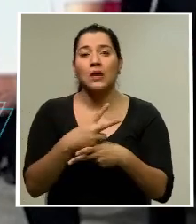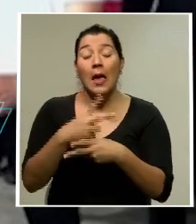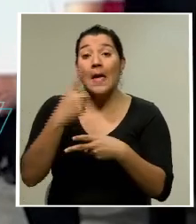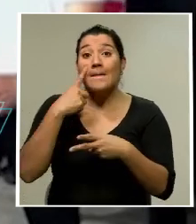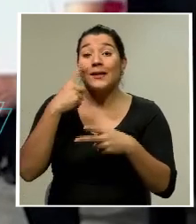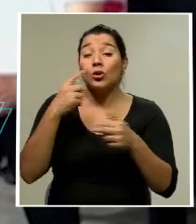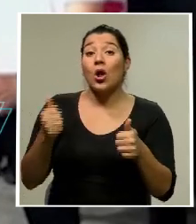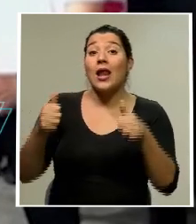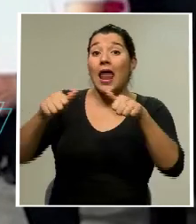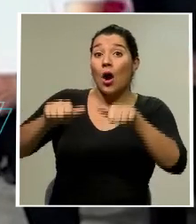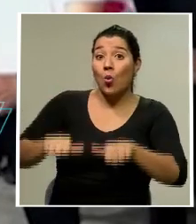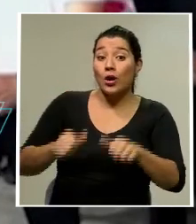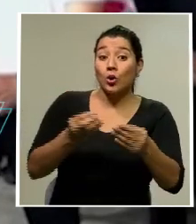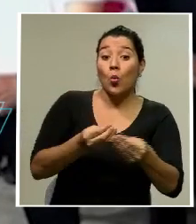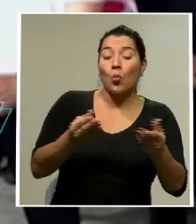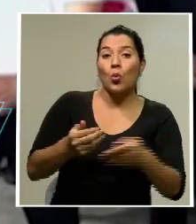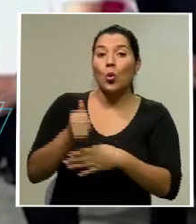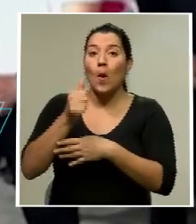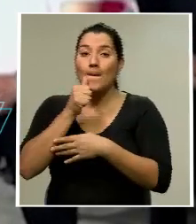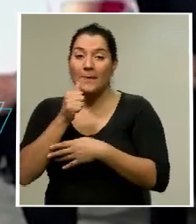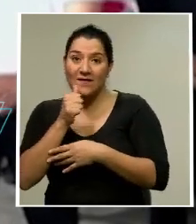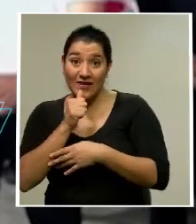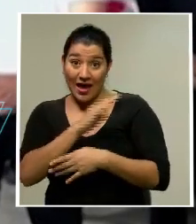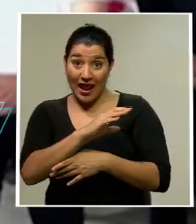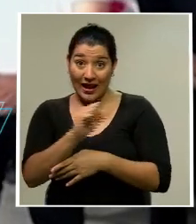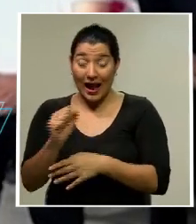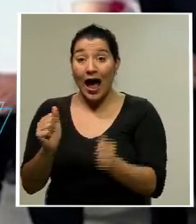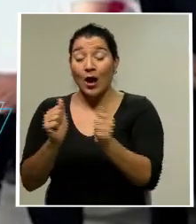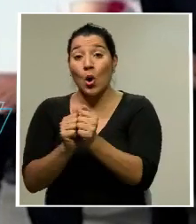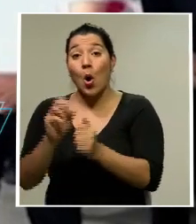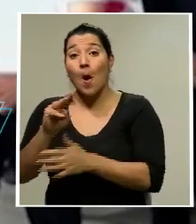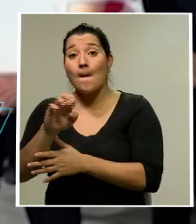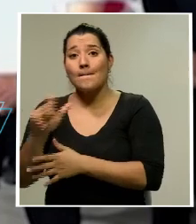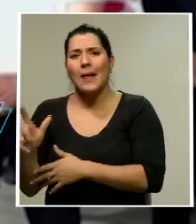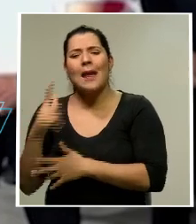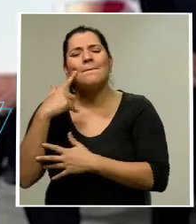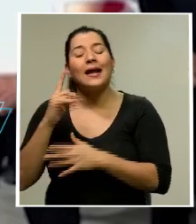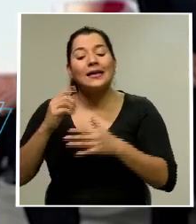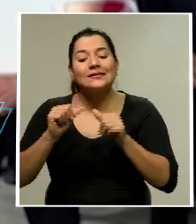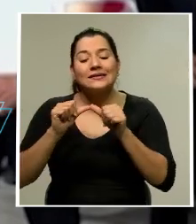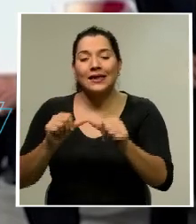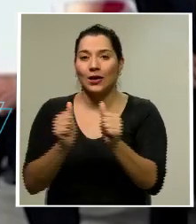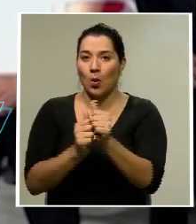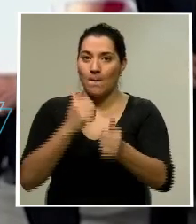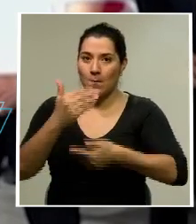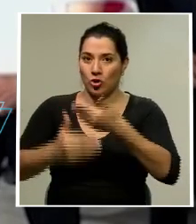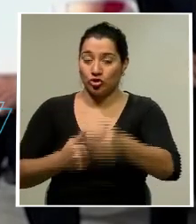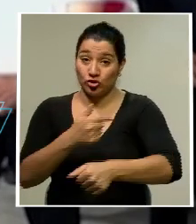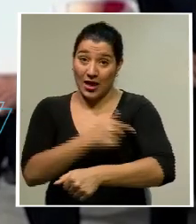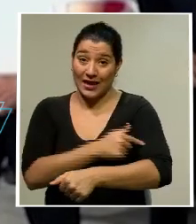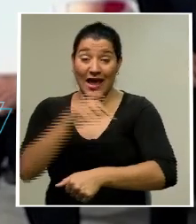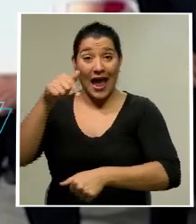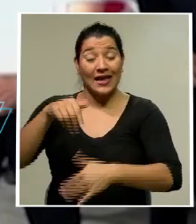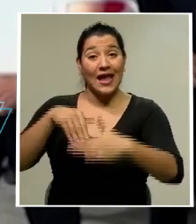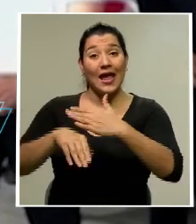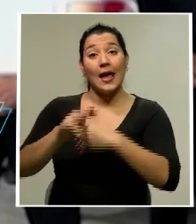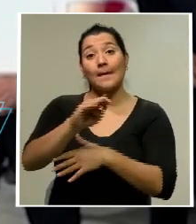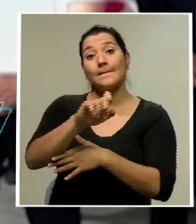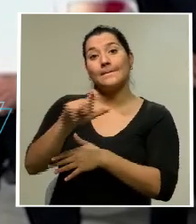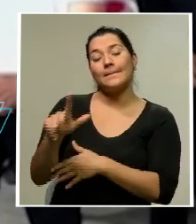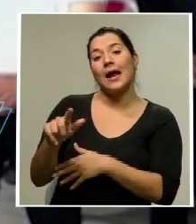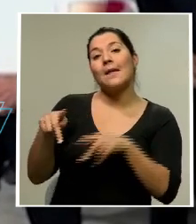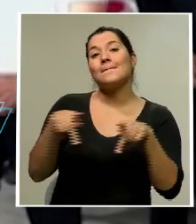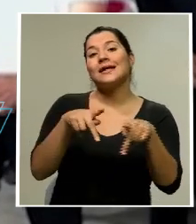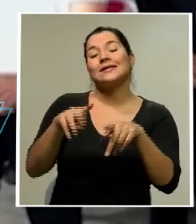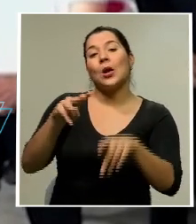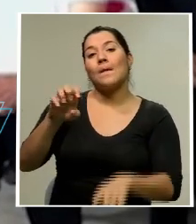alianza público-privada y con la comunidad para el proceso de vacunación. Acá en este centro